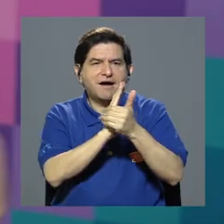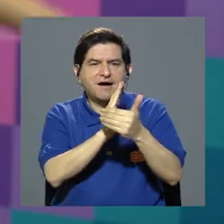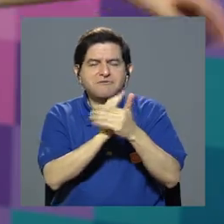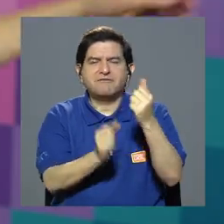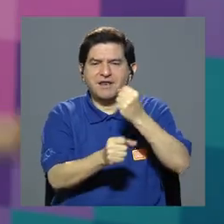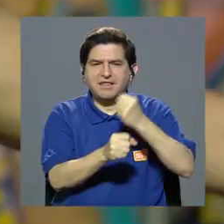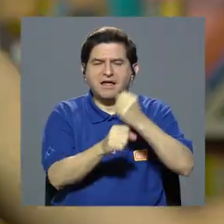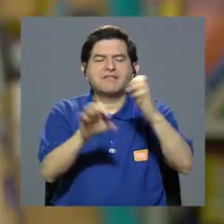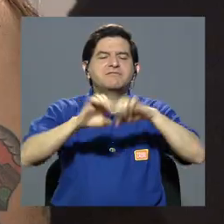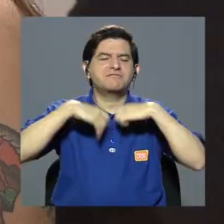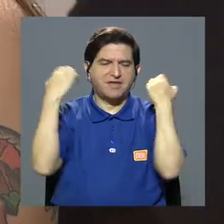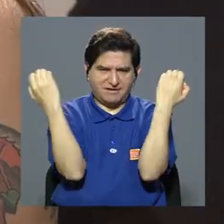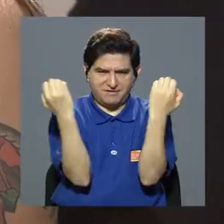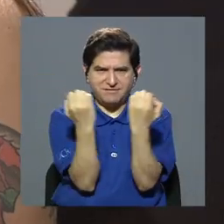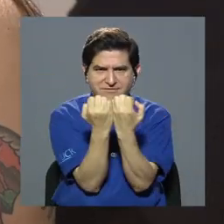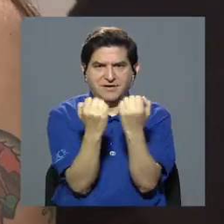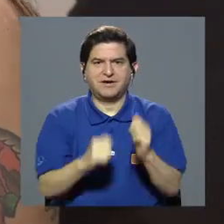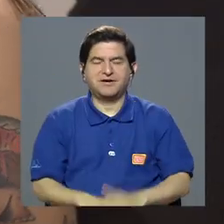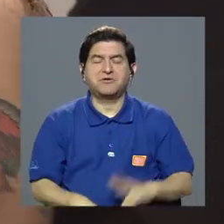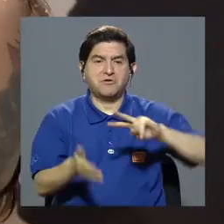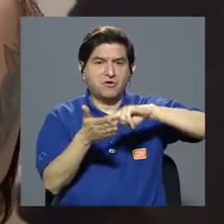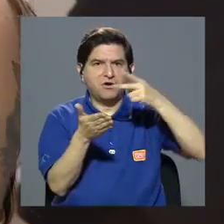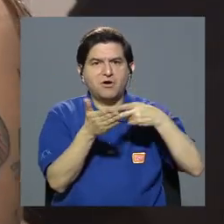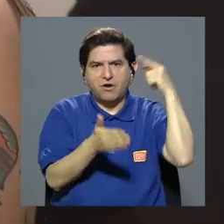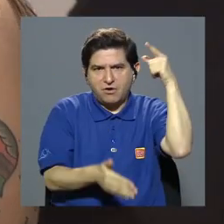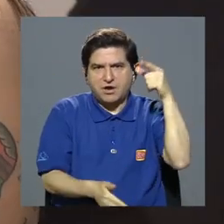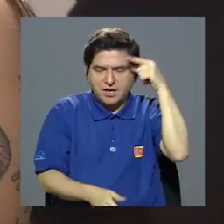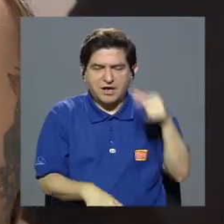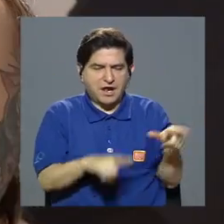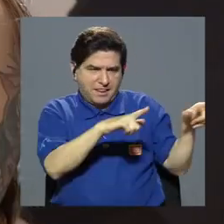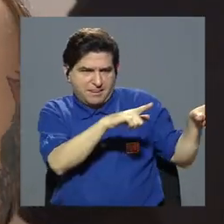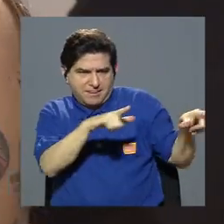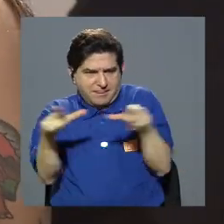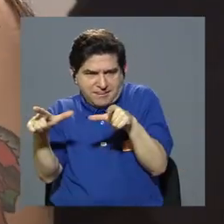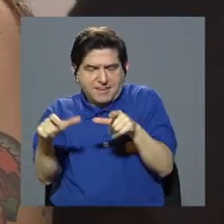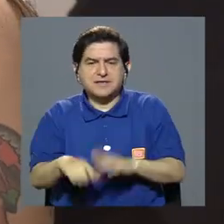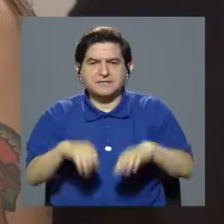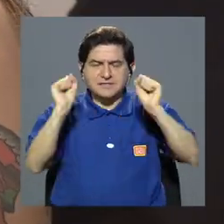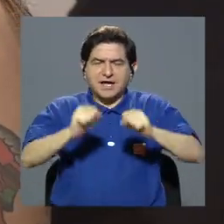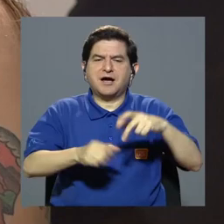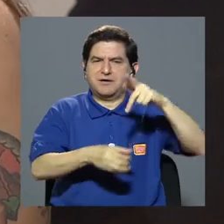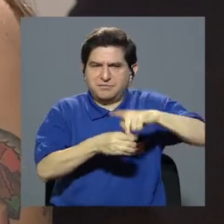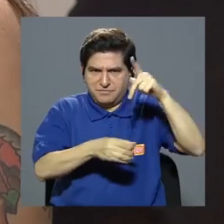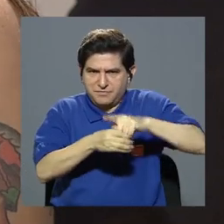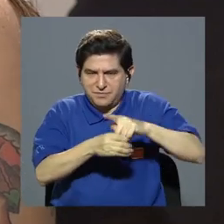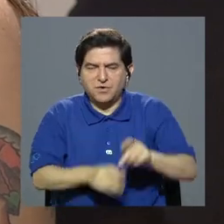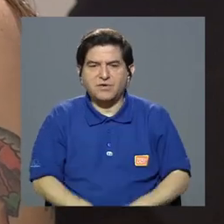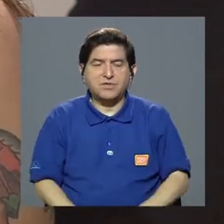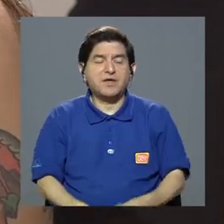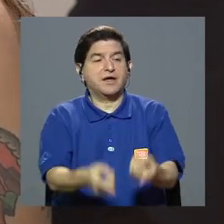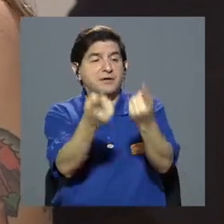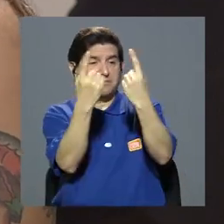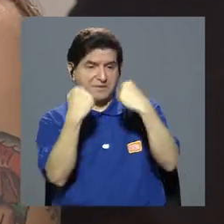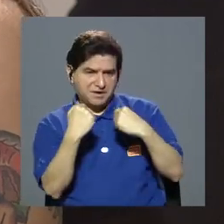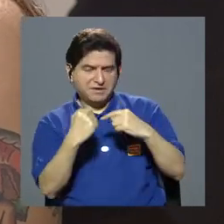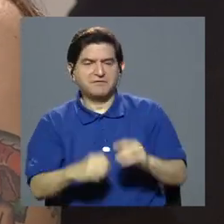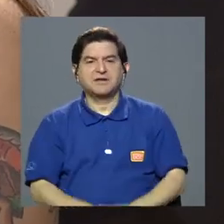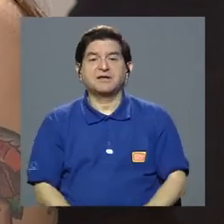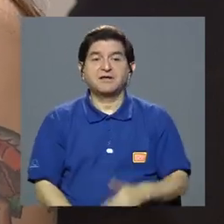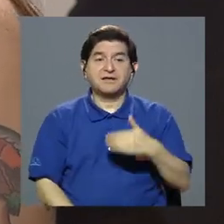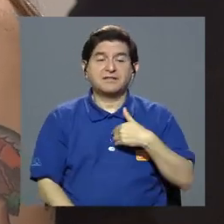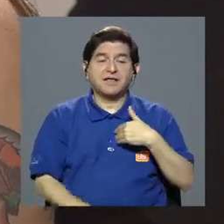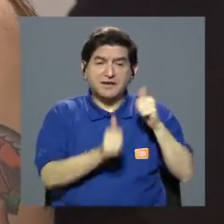habilidades de trabajo en equipo verdad lo que es lo que es obvio verdad la disposición estar a estar presente la disposición a estar viniendo